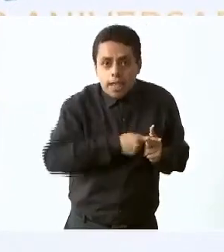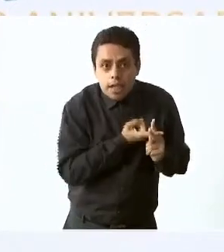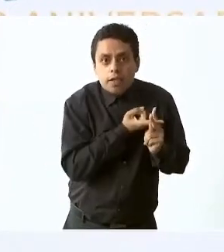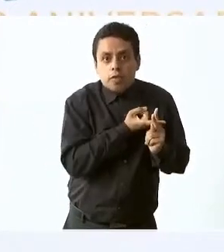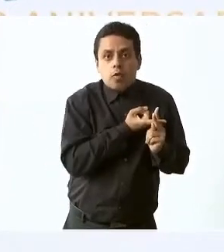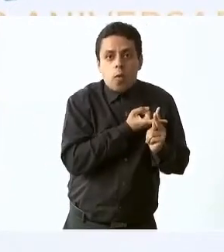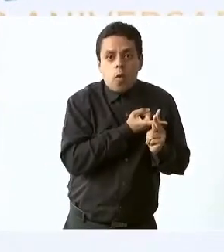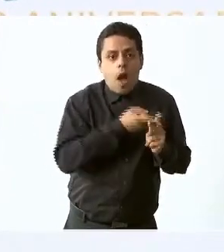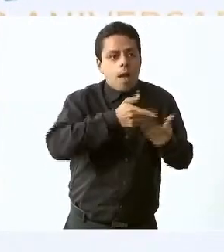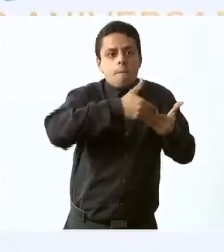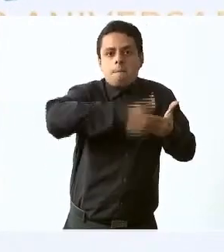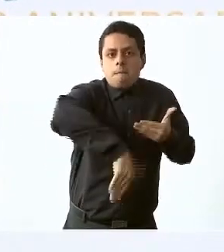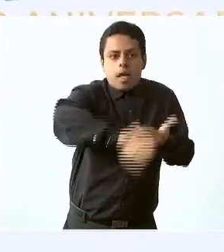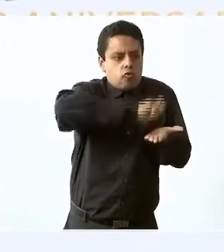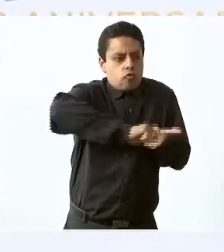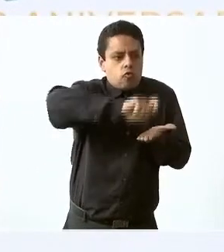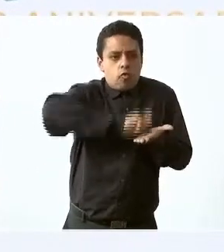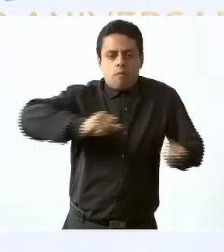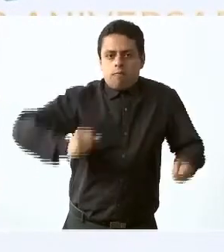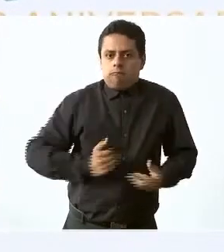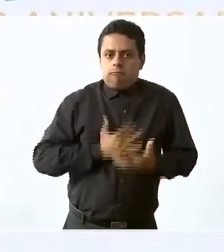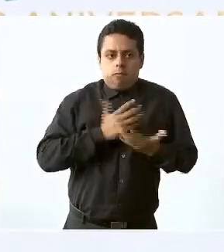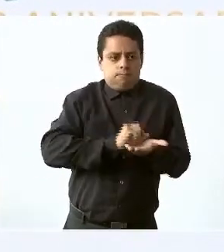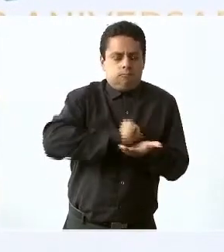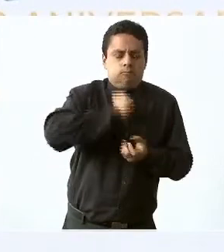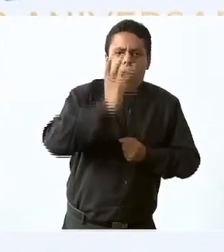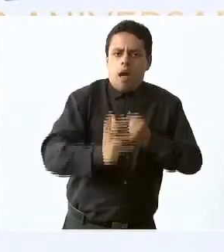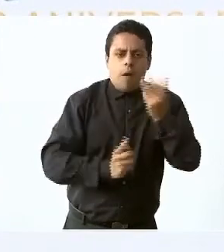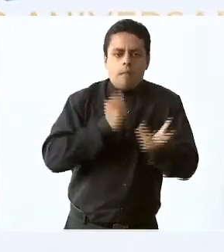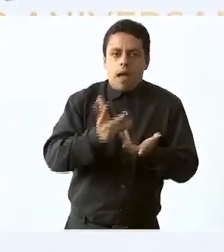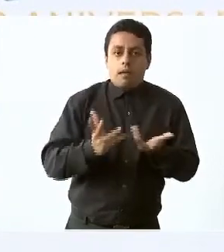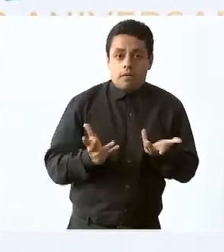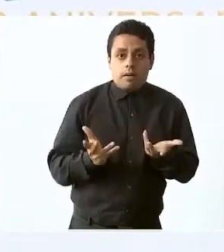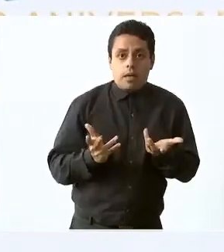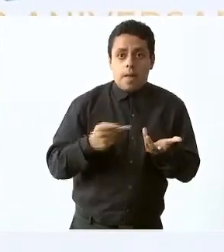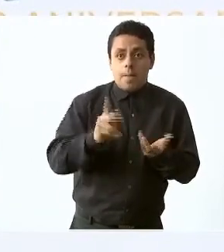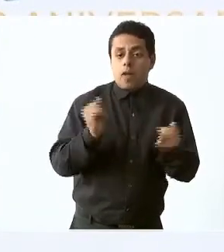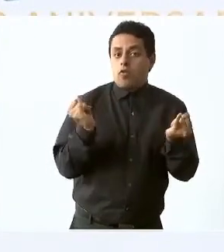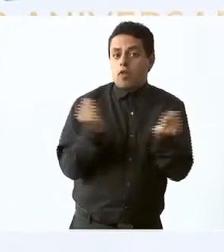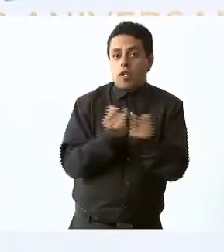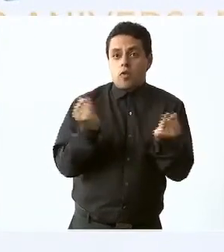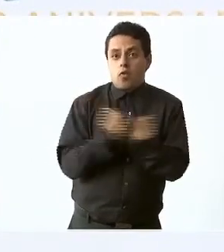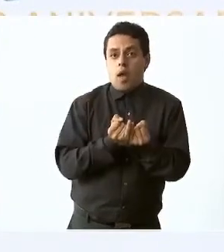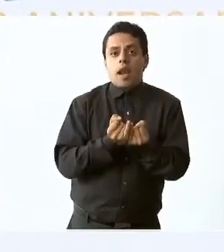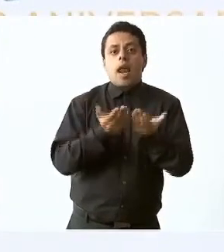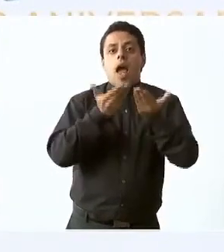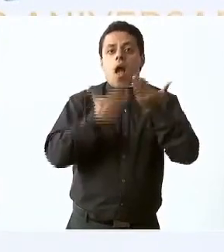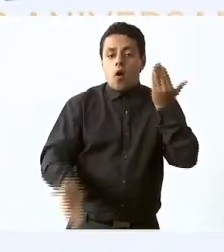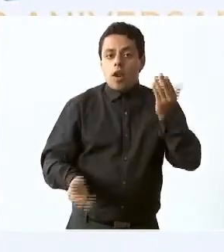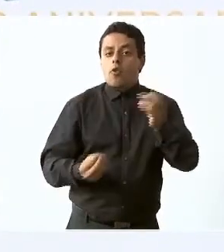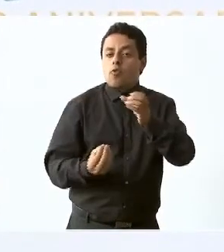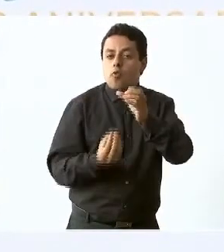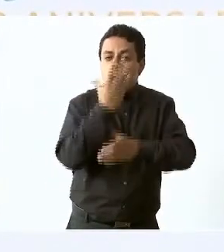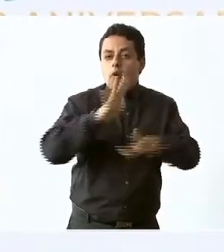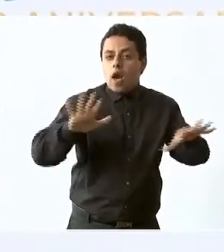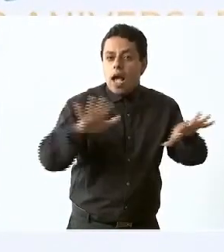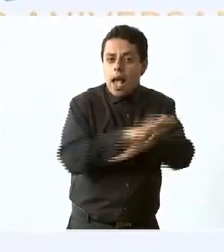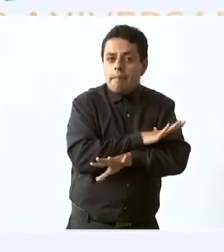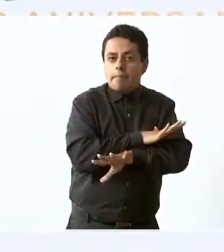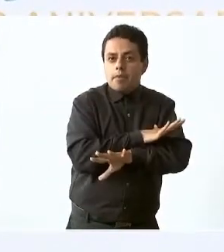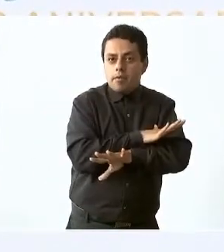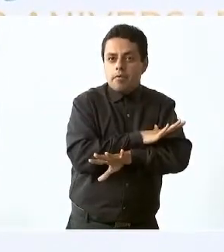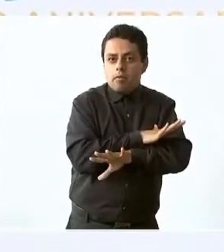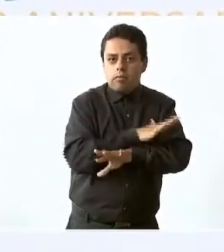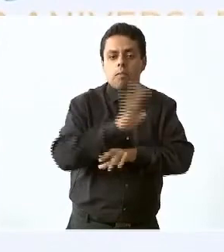la poesía mexicana, sino también la pertinencia de un presente cimentado en la